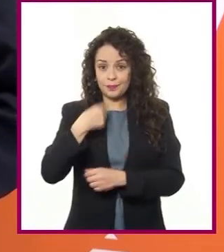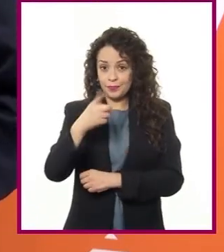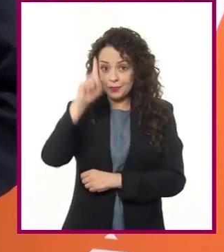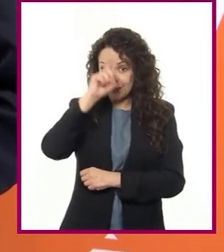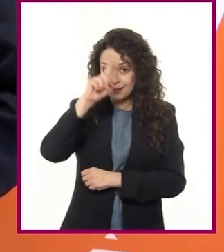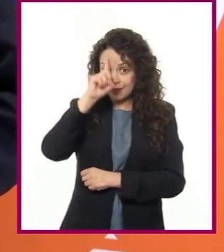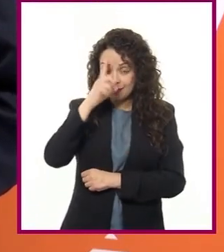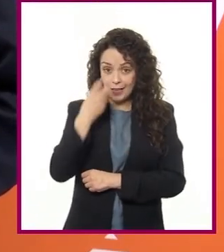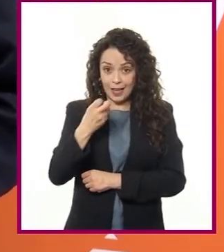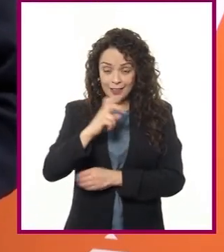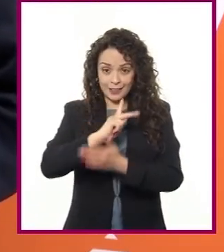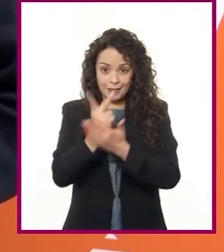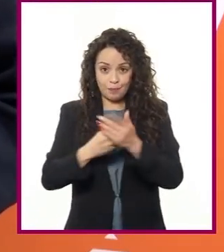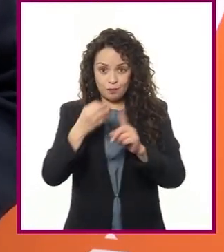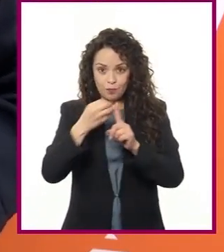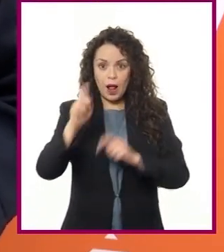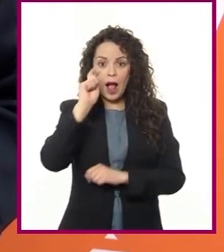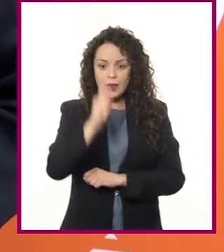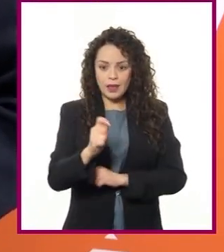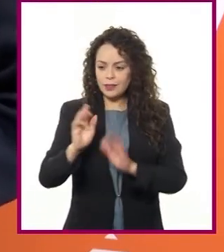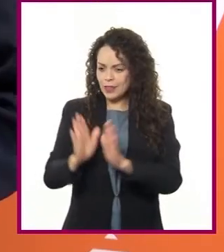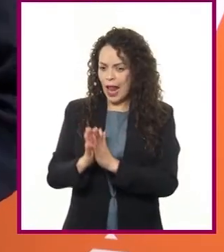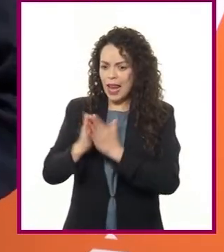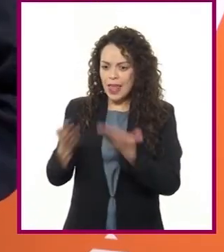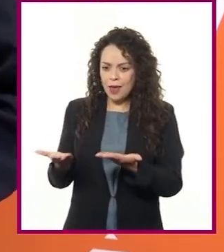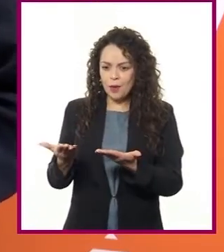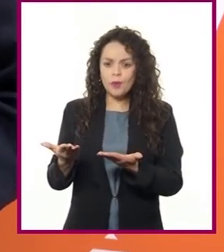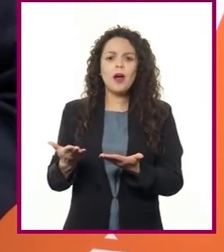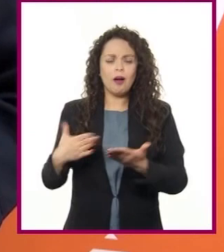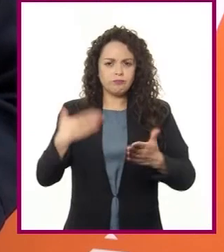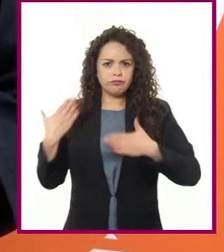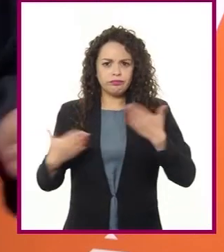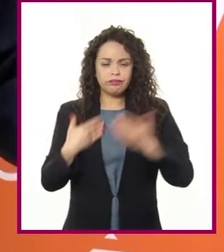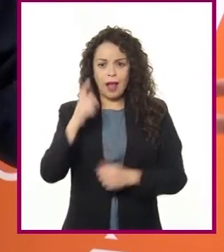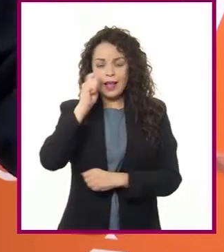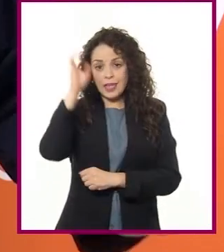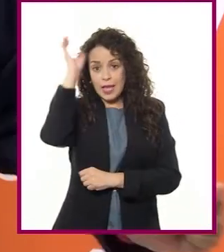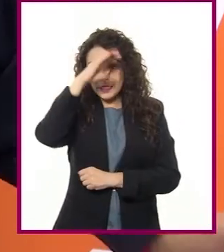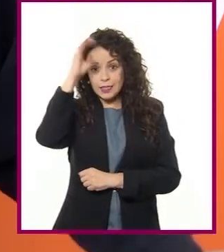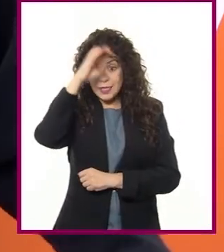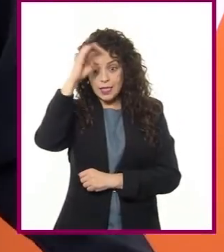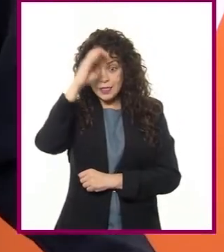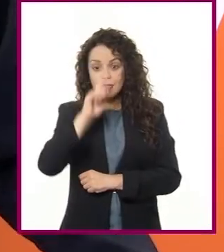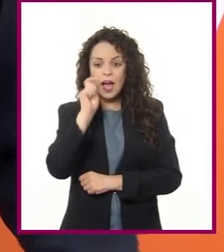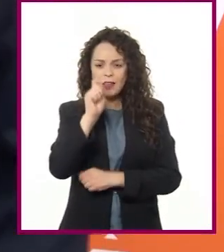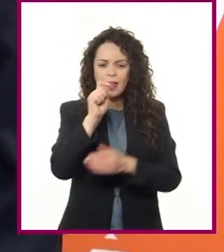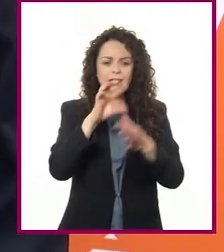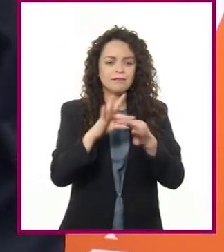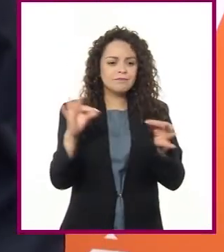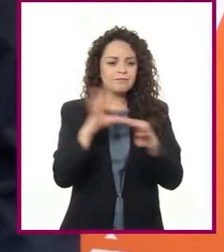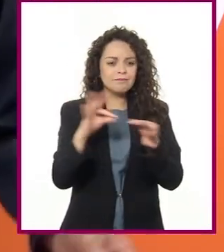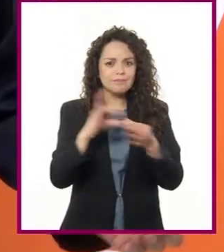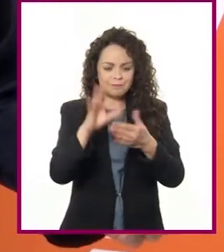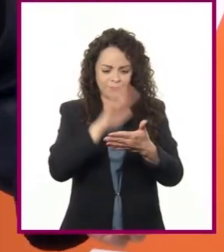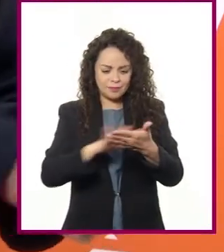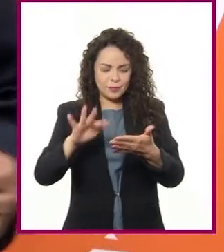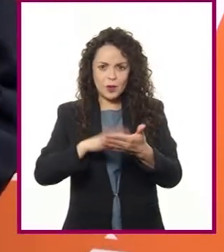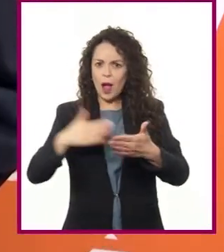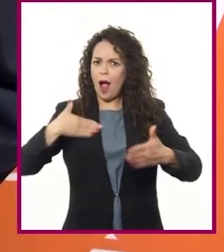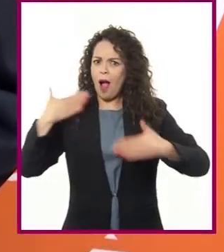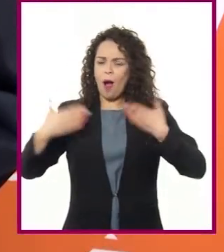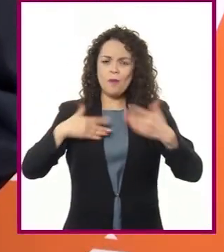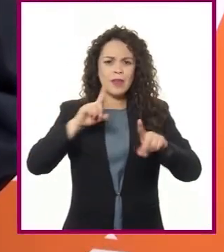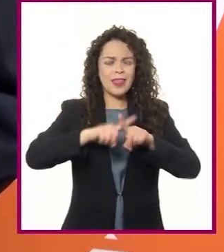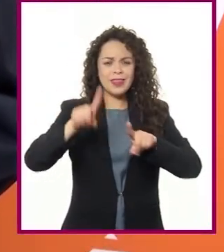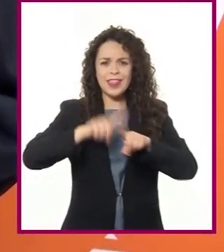de la sesión es un libro entretenido de divulgación de la ciencia, un acervo de relatos apasionantes, aventuras y